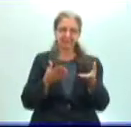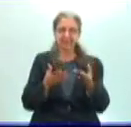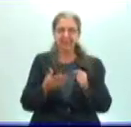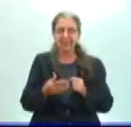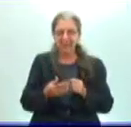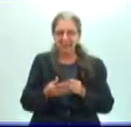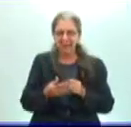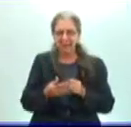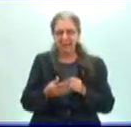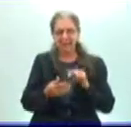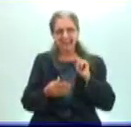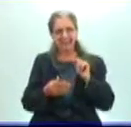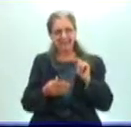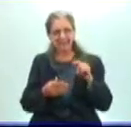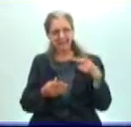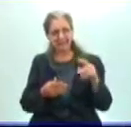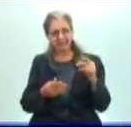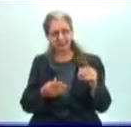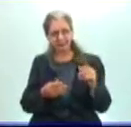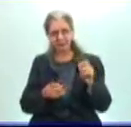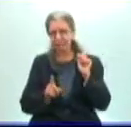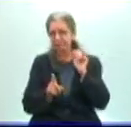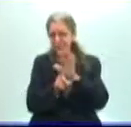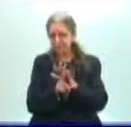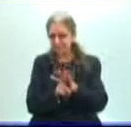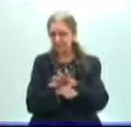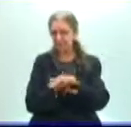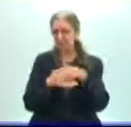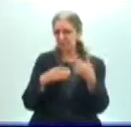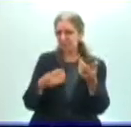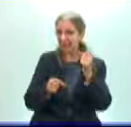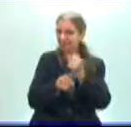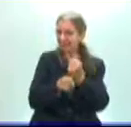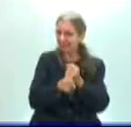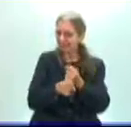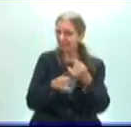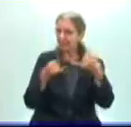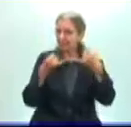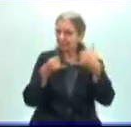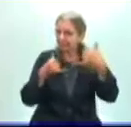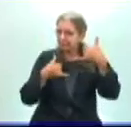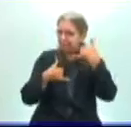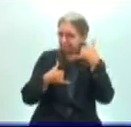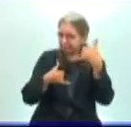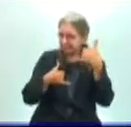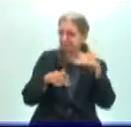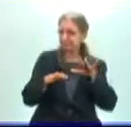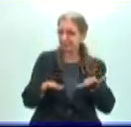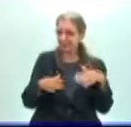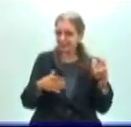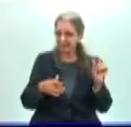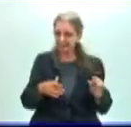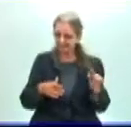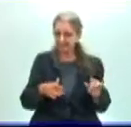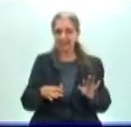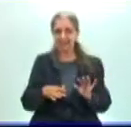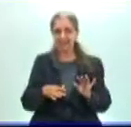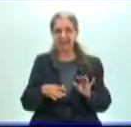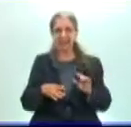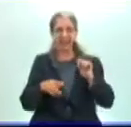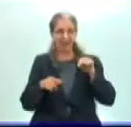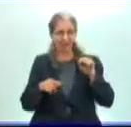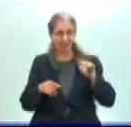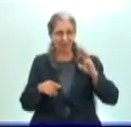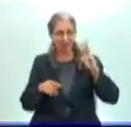caso el ejercicio inicial, el de los trabajadores de comunicación. Y vamos a calcular el valor